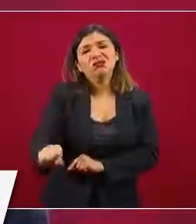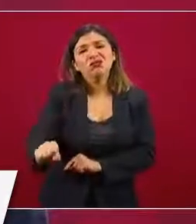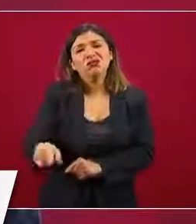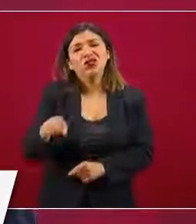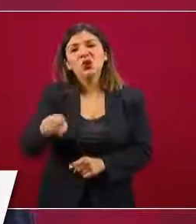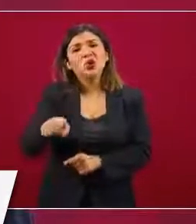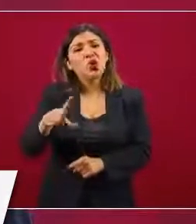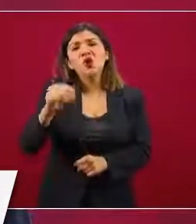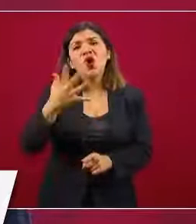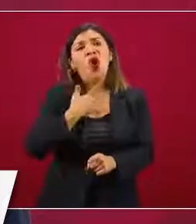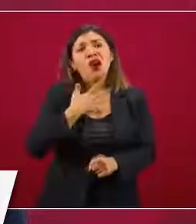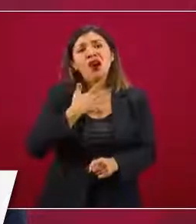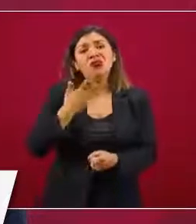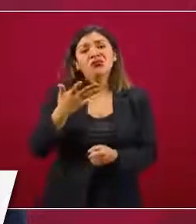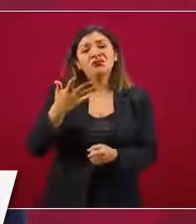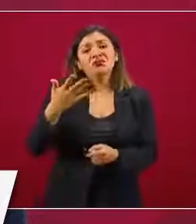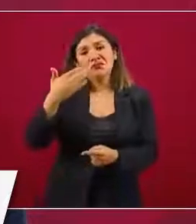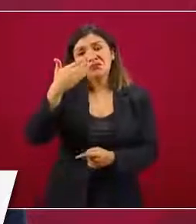no estás civilizado,